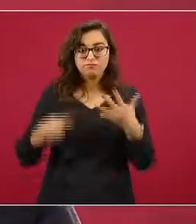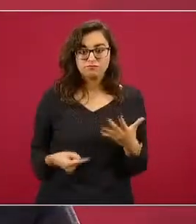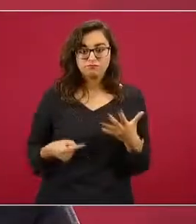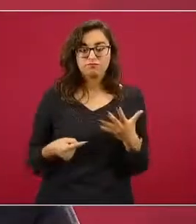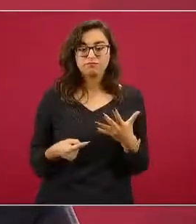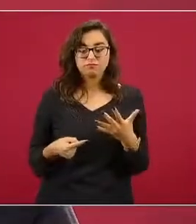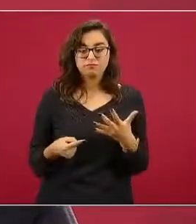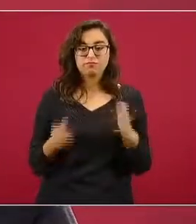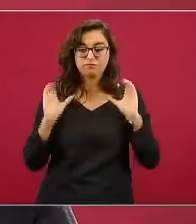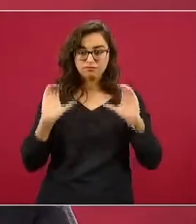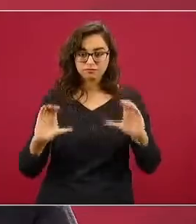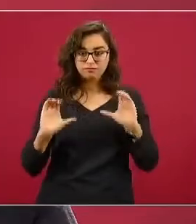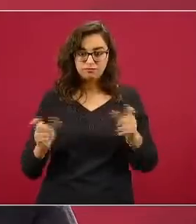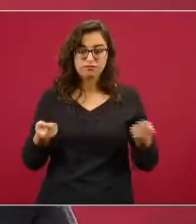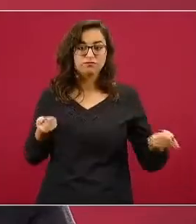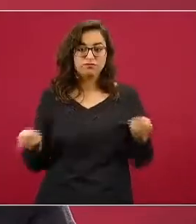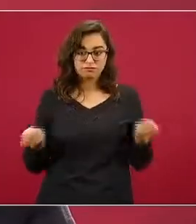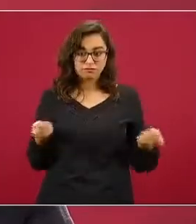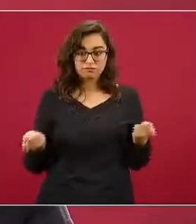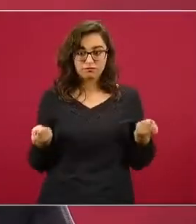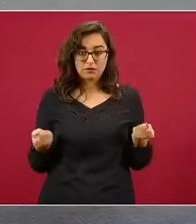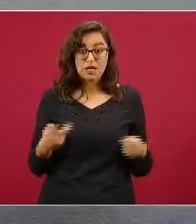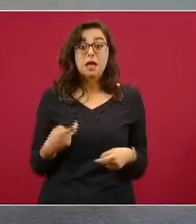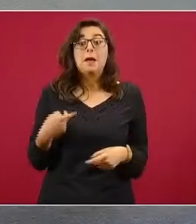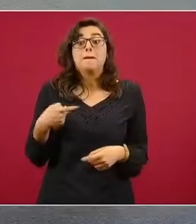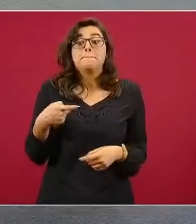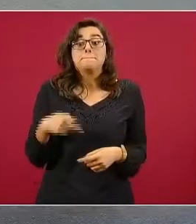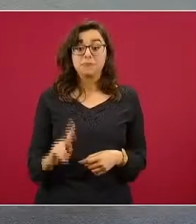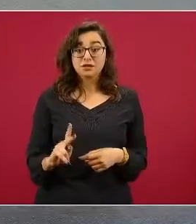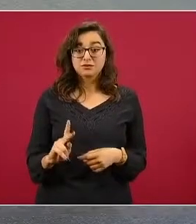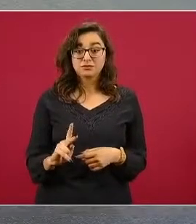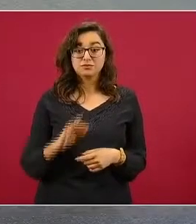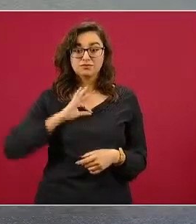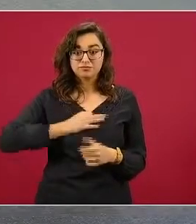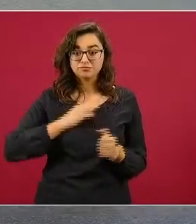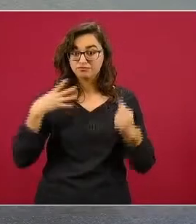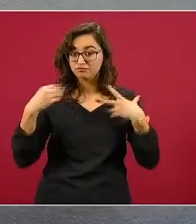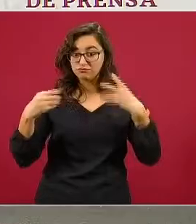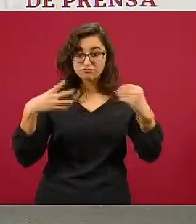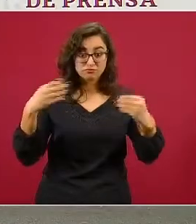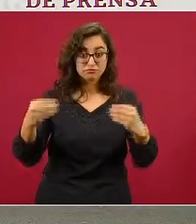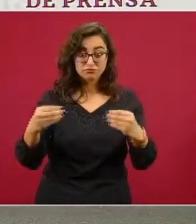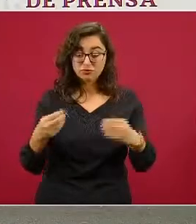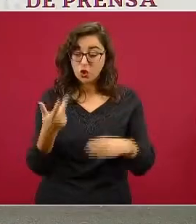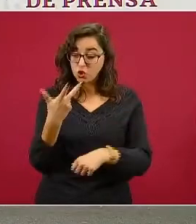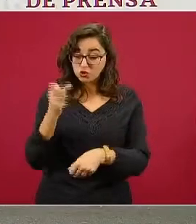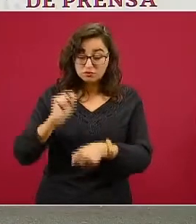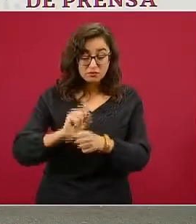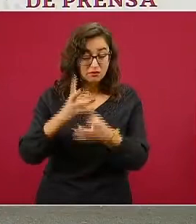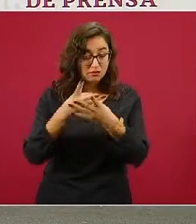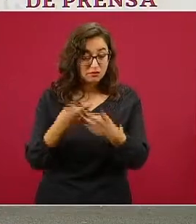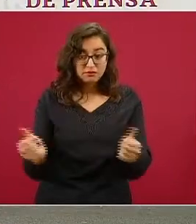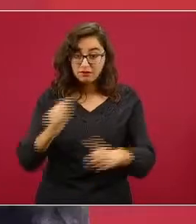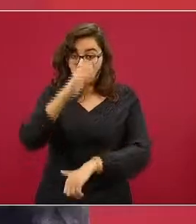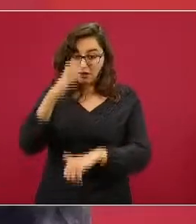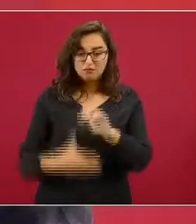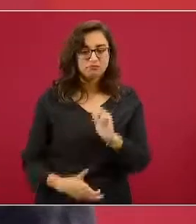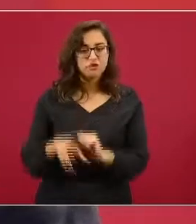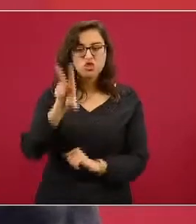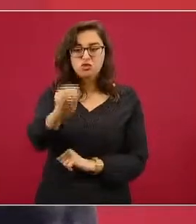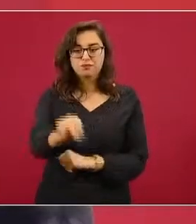de prevención y control, pero aún así la epidemia no se va a acabar en 8 semanas. Entonces,